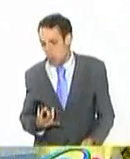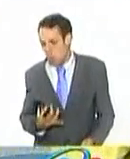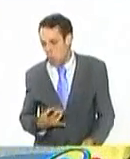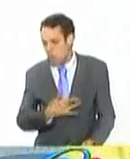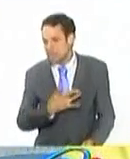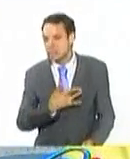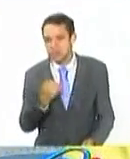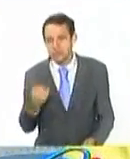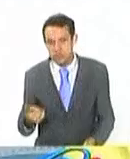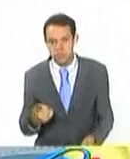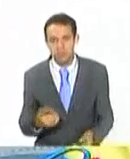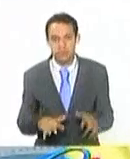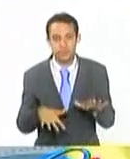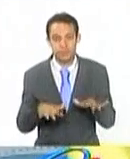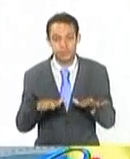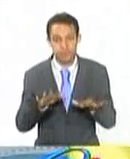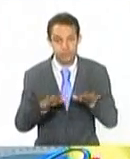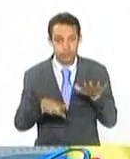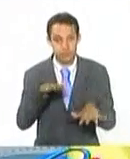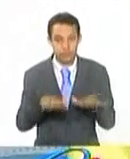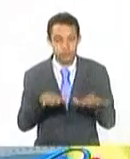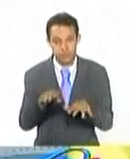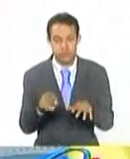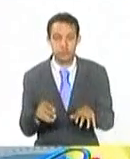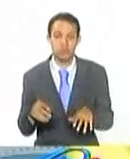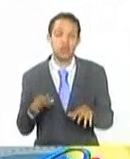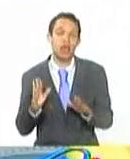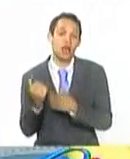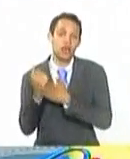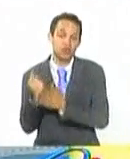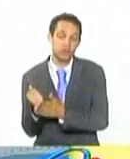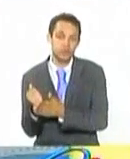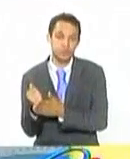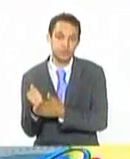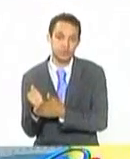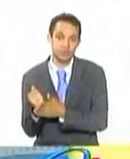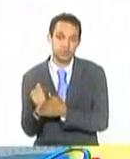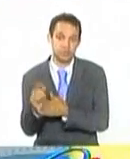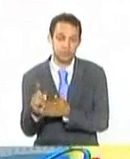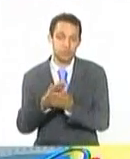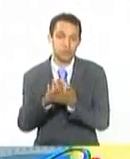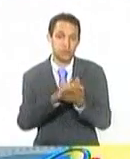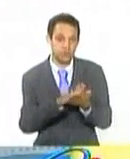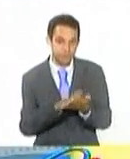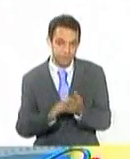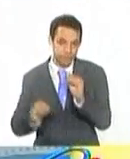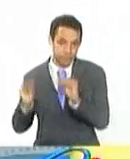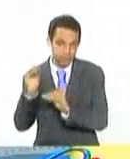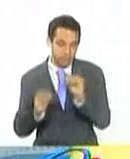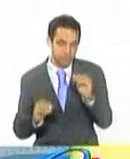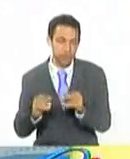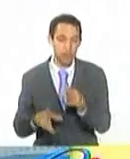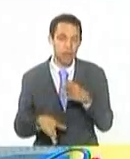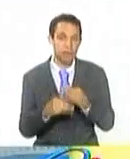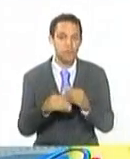no nosotros hacemos terapia neural a estos pacientes le hacemos unos emplast con barro le aplicamos el gel de caléndula y muchos de los